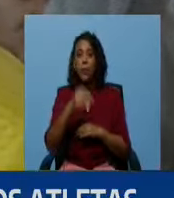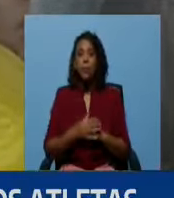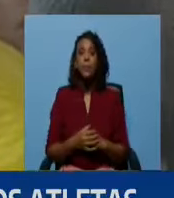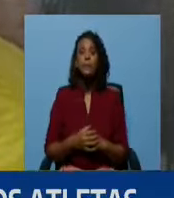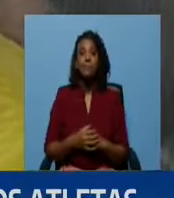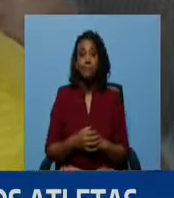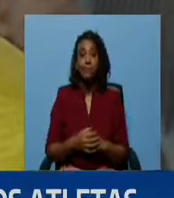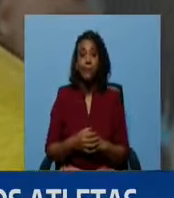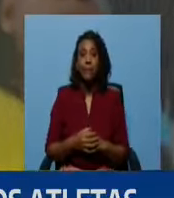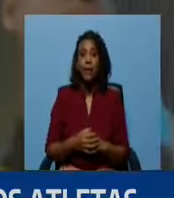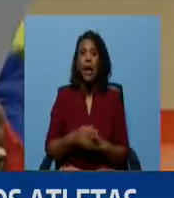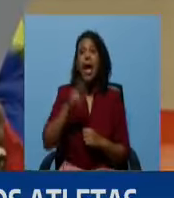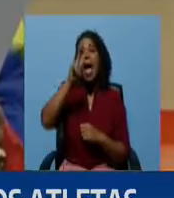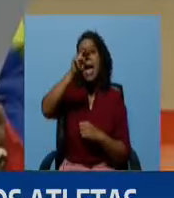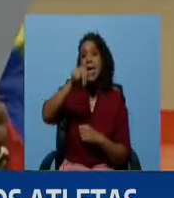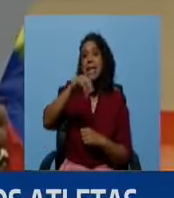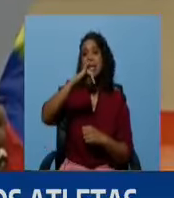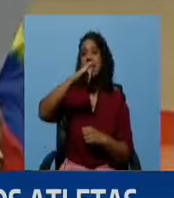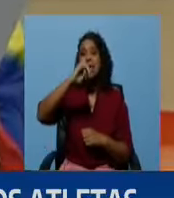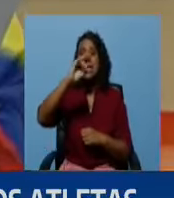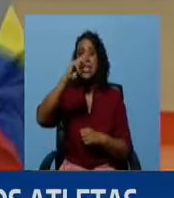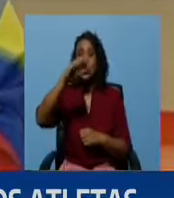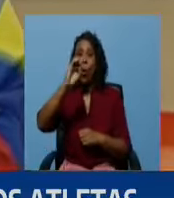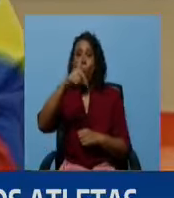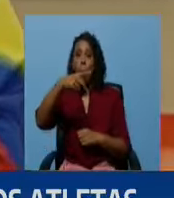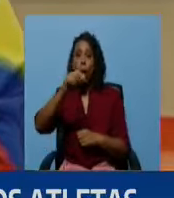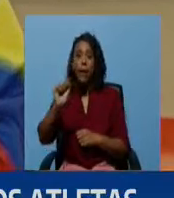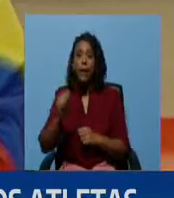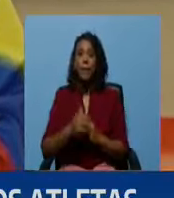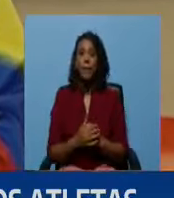a Ninoska Closer, presidenta del IND,